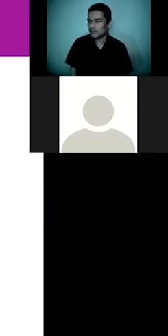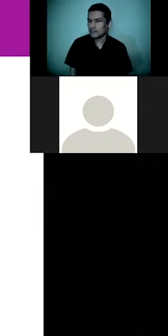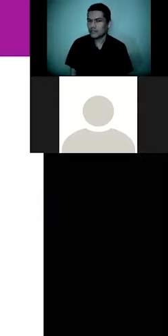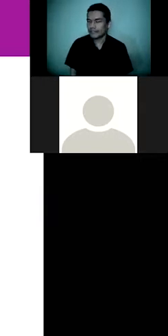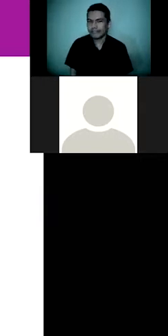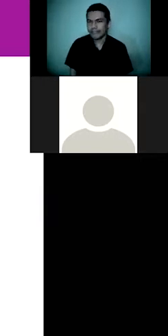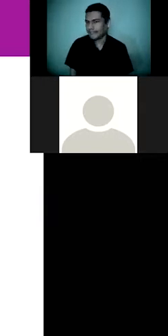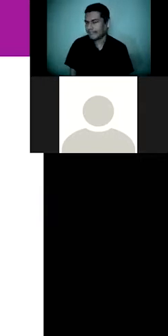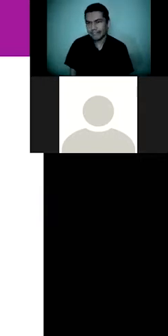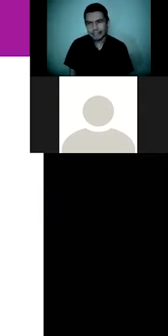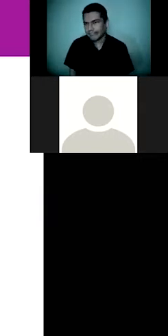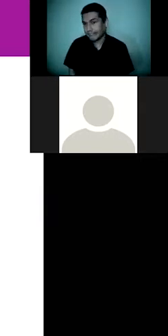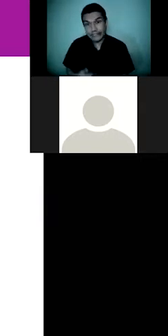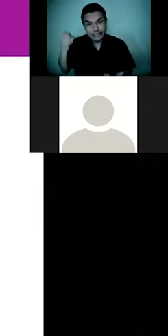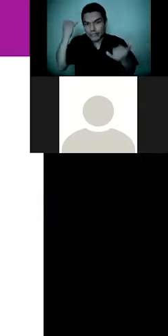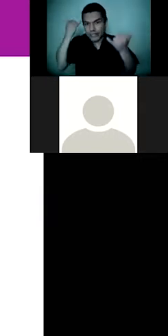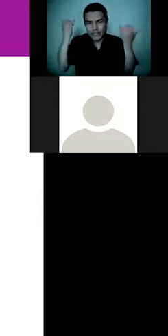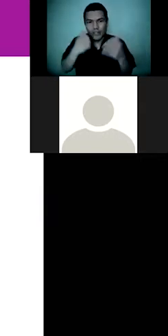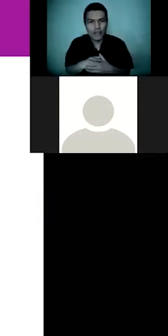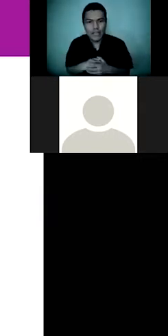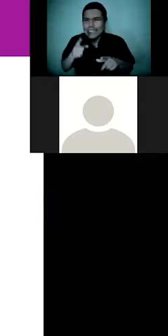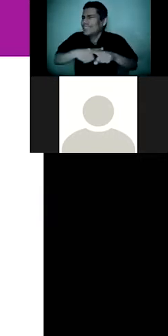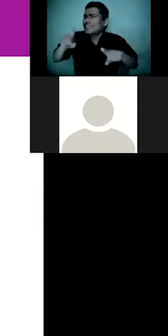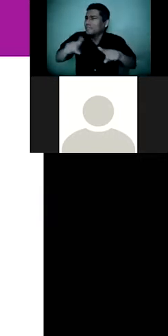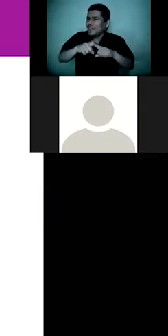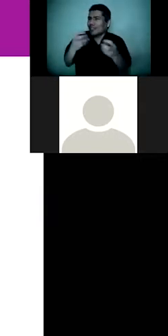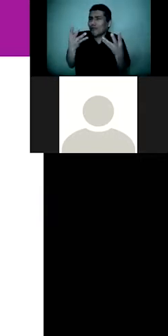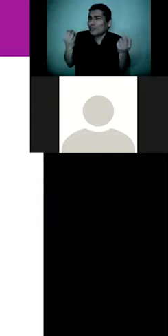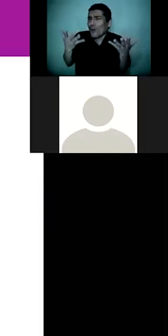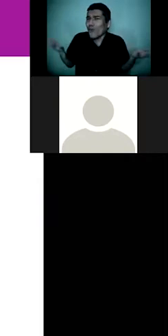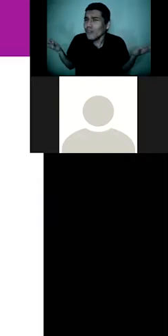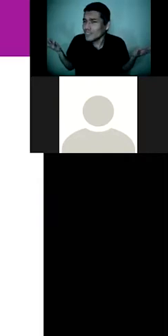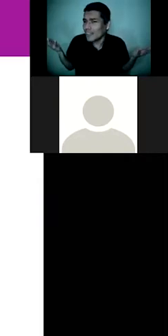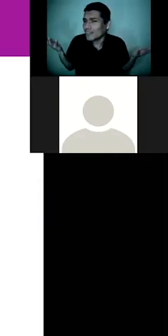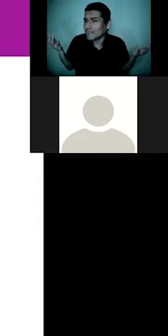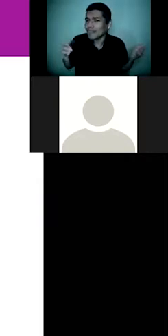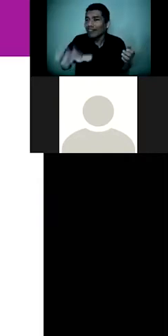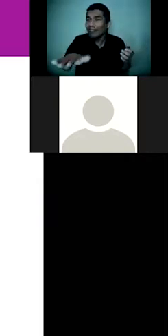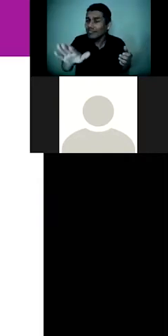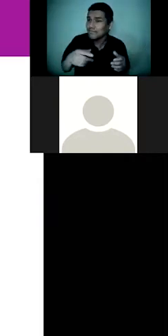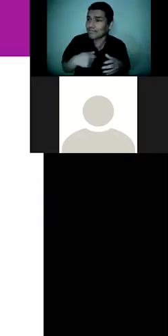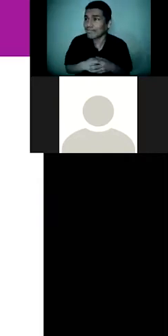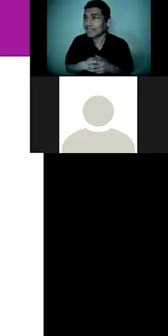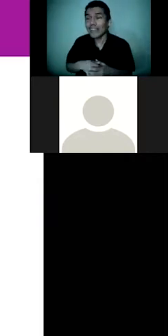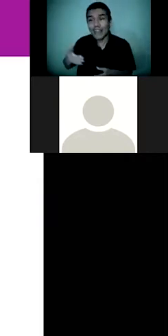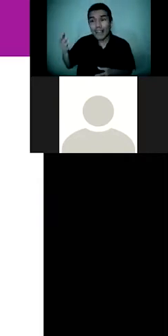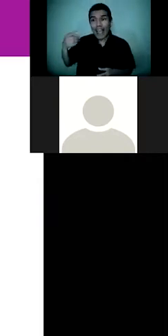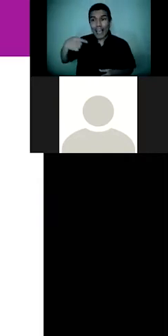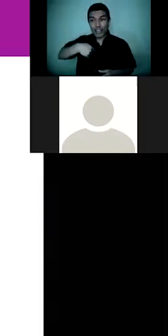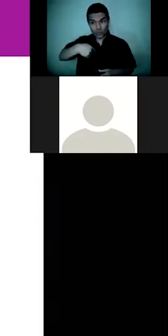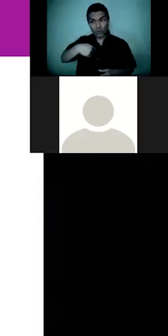que son retardados? Es muchísimas personas que le dicen, confunden ese diagnóstico, ¿no? Y es diferente, solamente son las